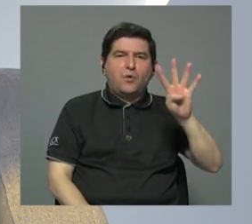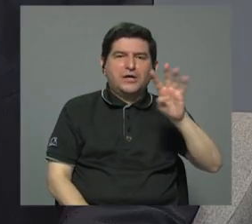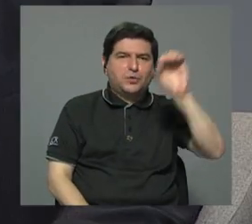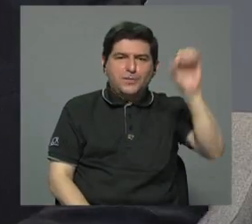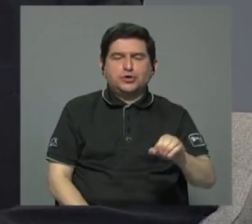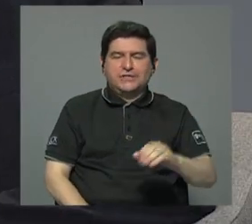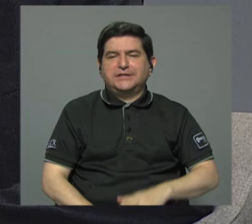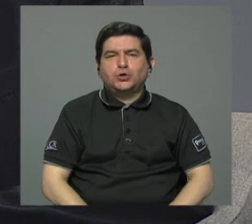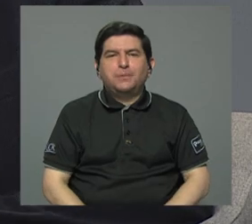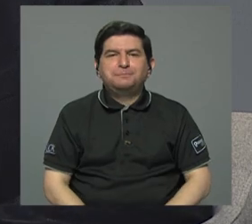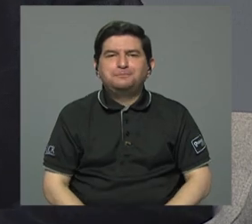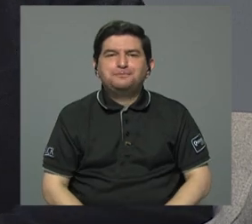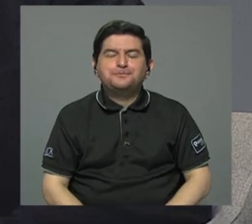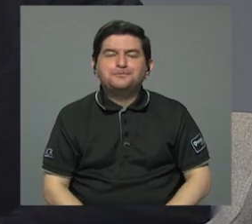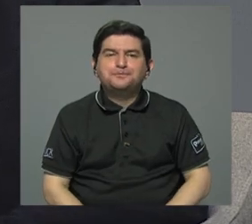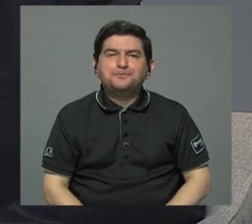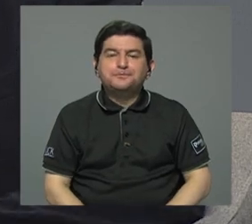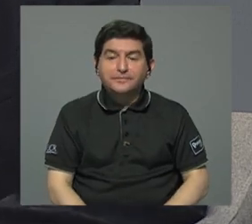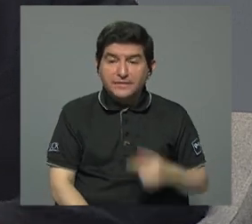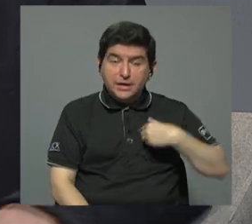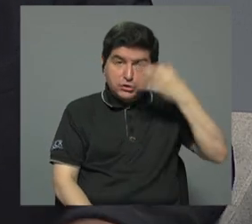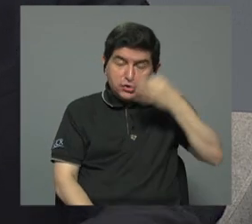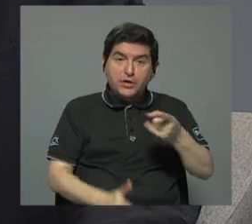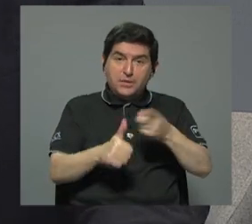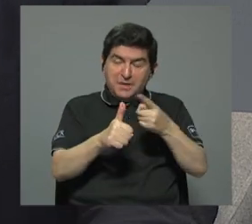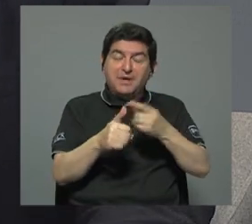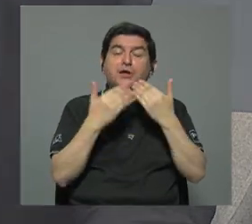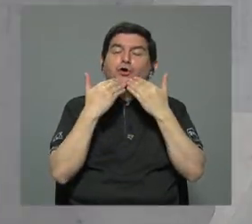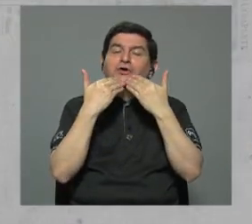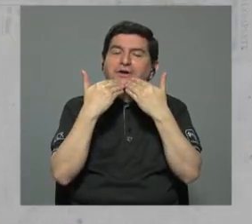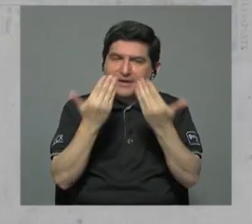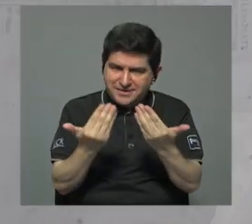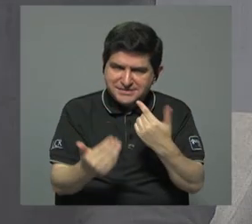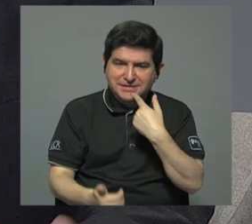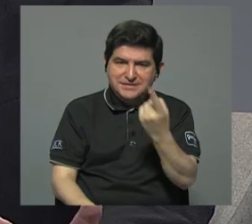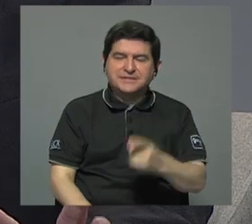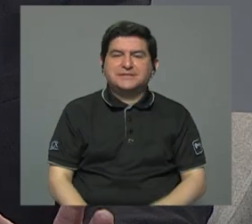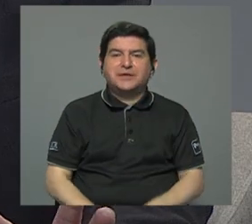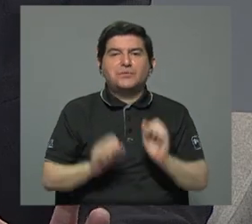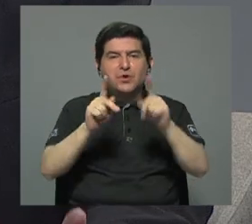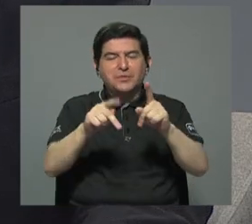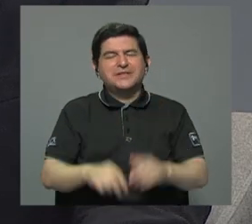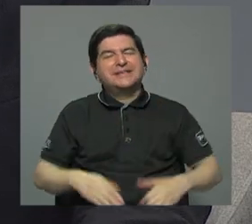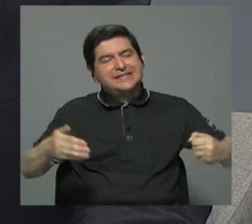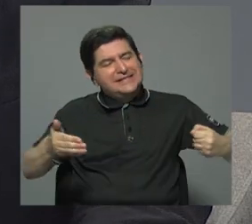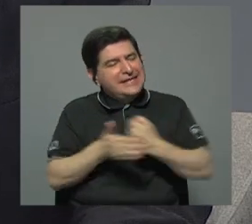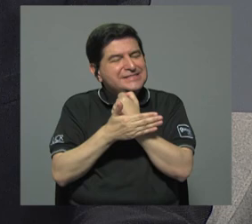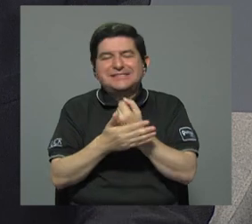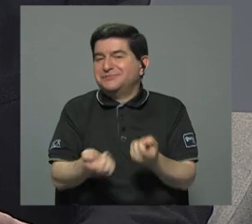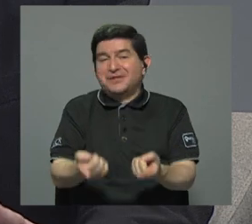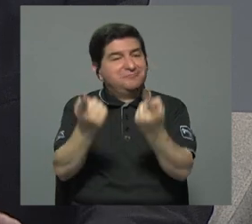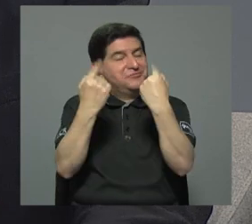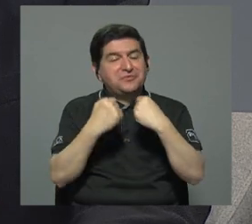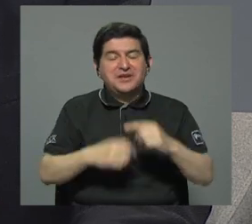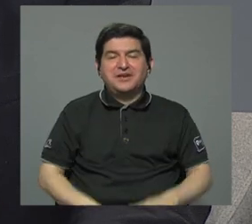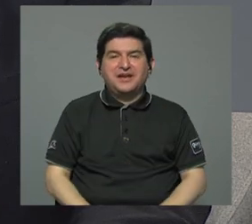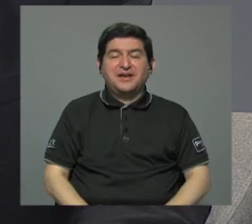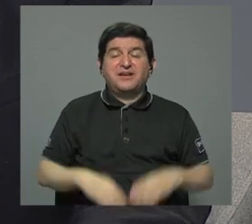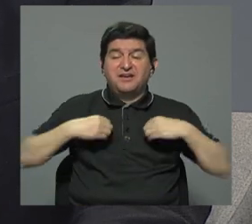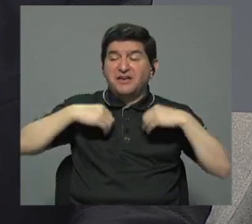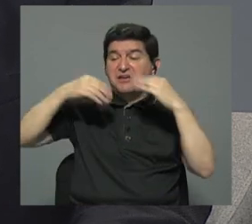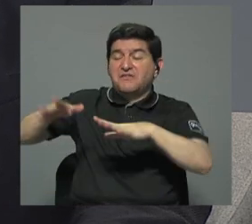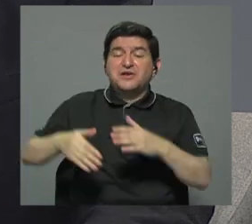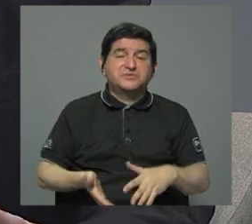18,4%. Sí, yo creo primero agradecerle a usted, Laura, por el espacio. Lástima a los que eligieron no venir, ¿verdad?, y renunciar a la